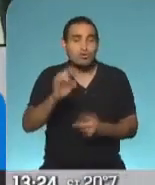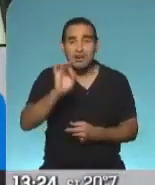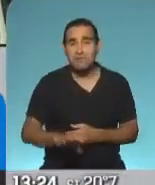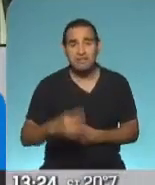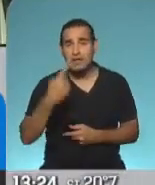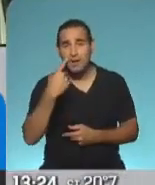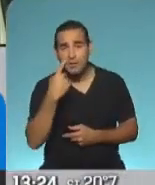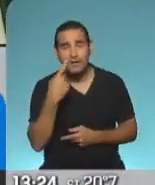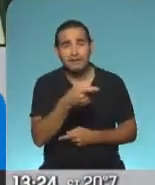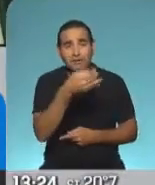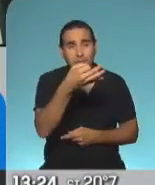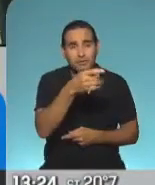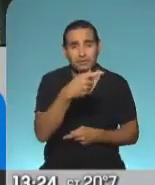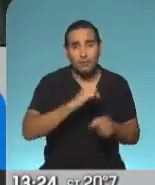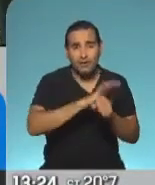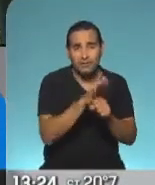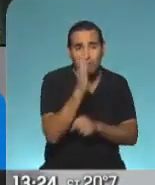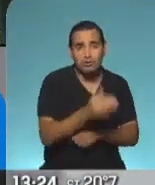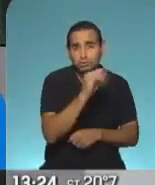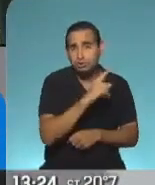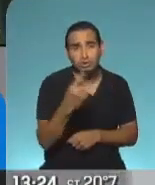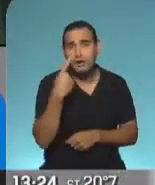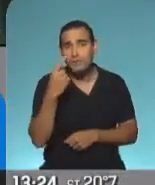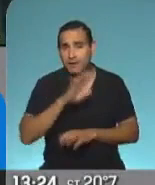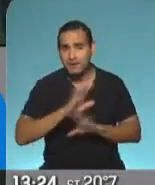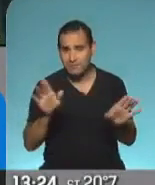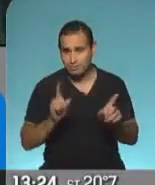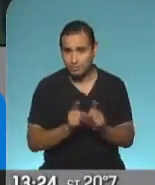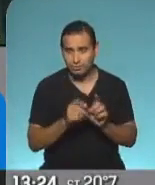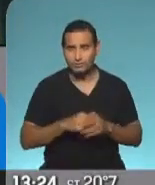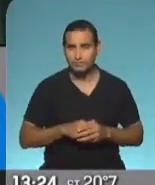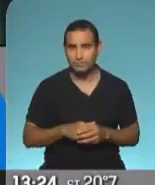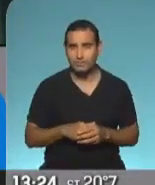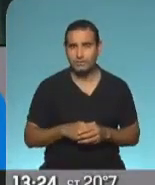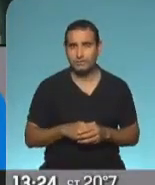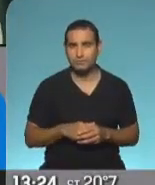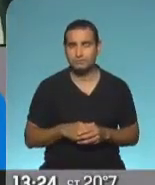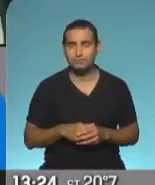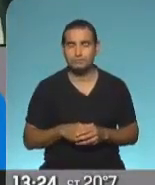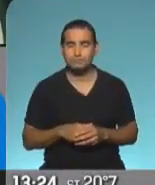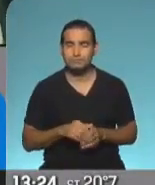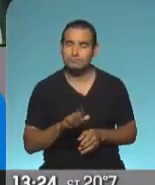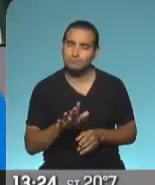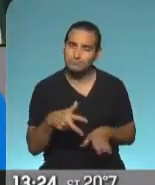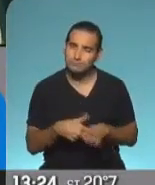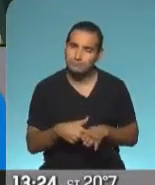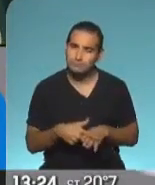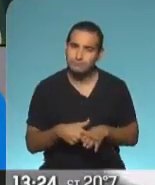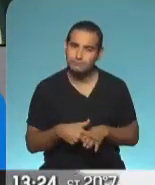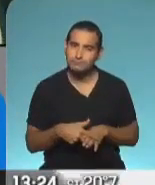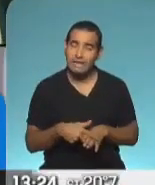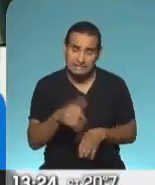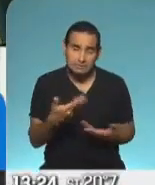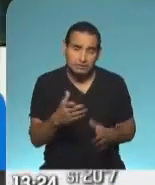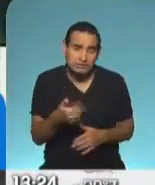tenemos que establecer si sirve para el objetivo planteado o si no sirve. ¿Y usted cree que esta puede llegar a servir? ¿Cómo lo ve? Tenemos que primero... Bueno, es